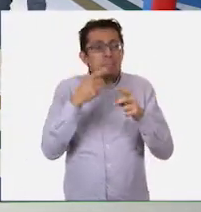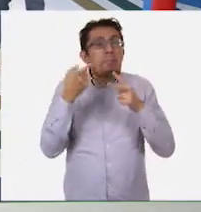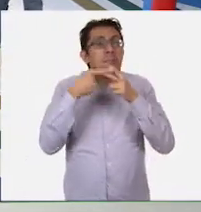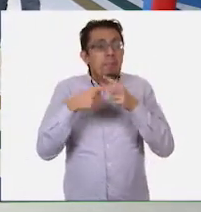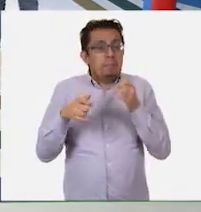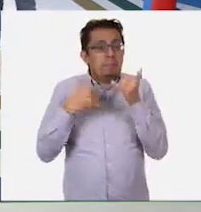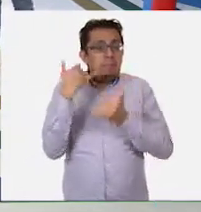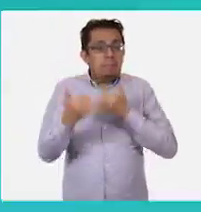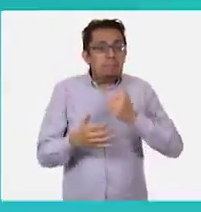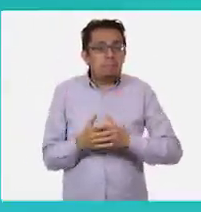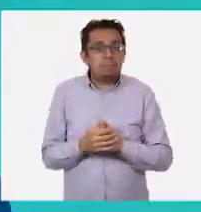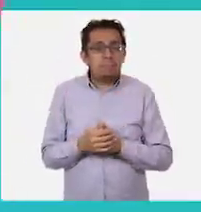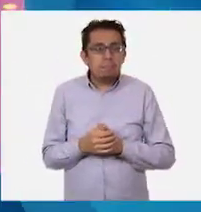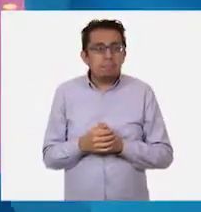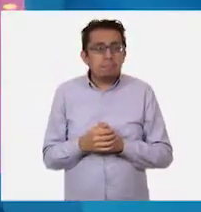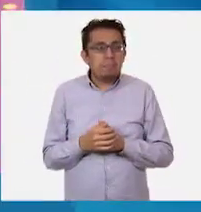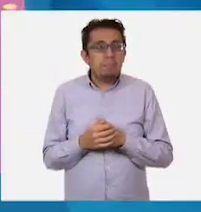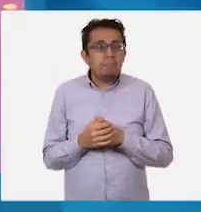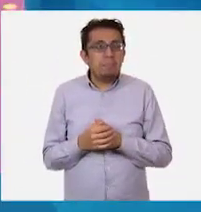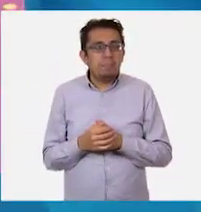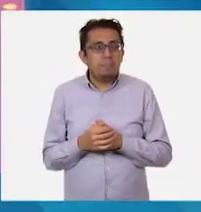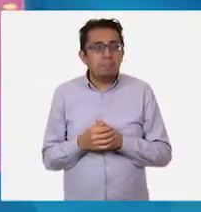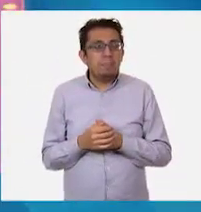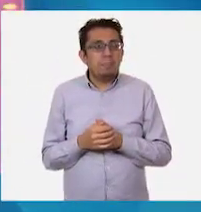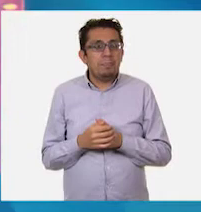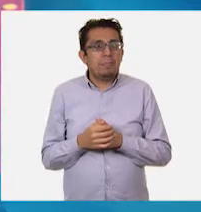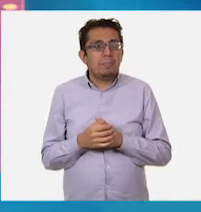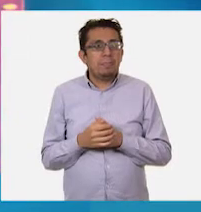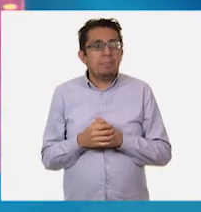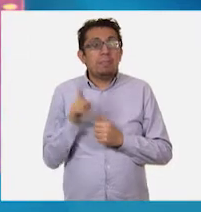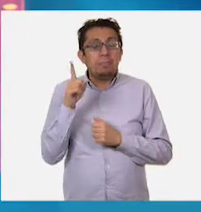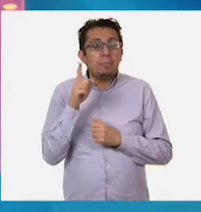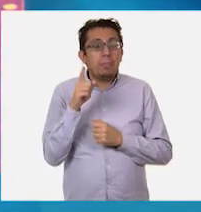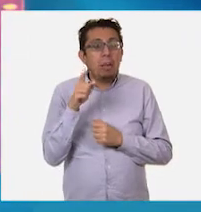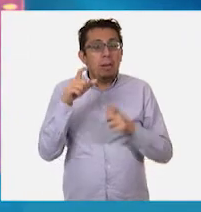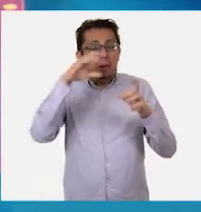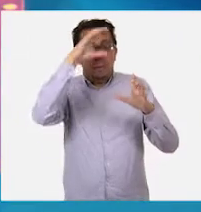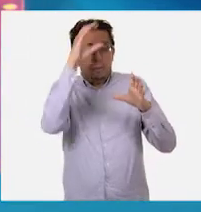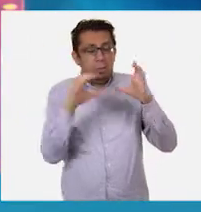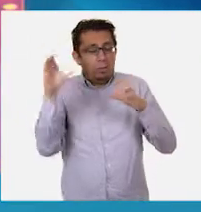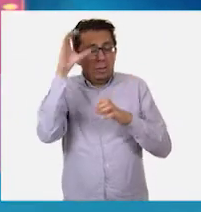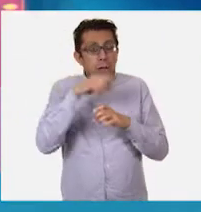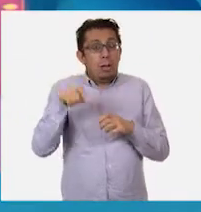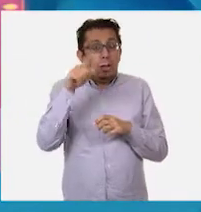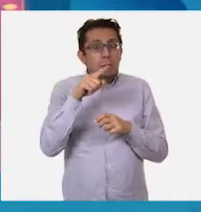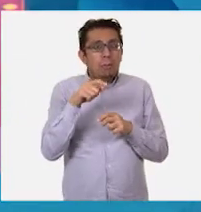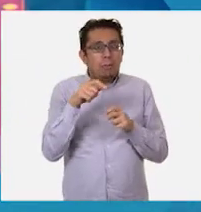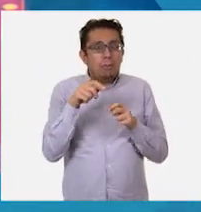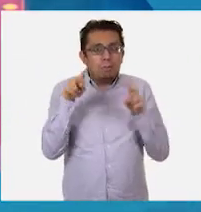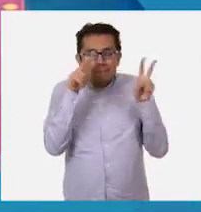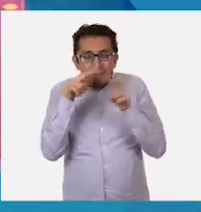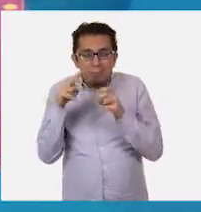juego. Gira la ruleta de la ciencia y ponte listo como ajo listo.